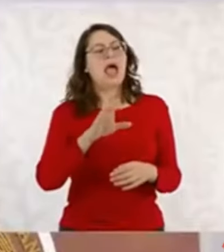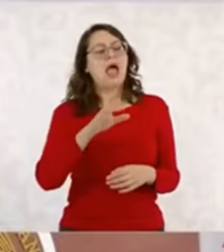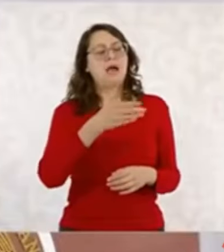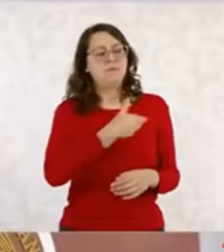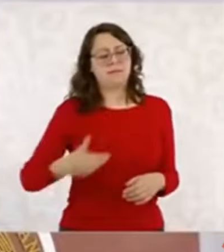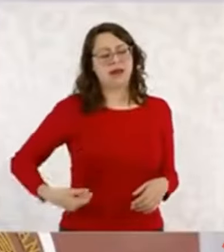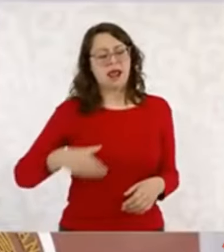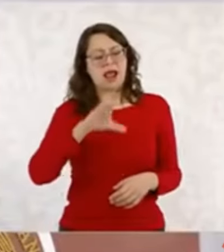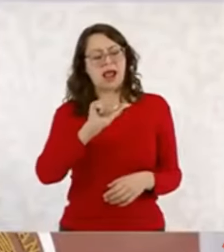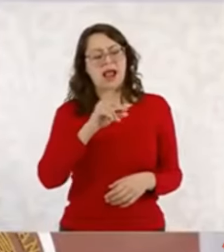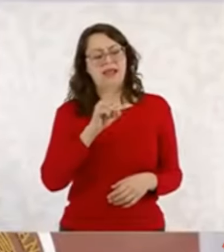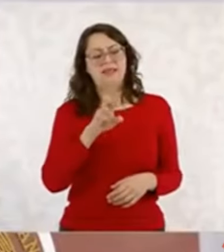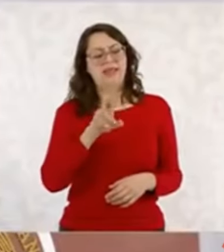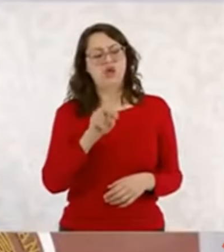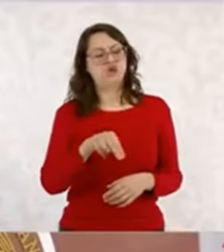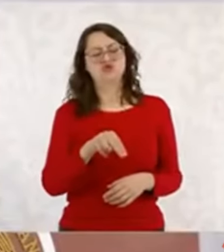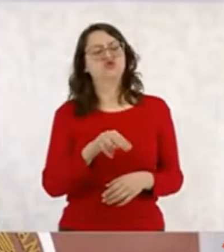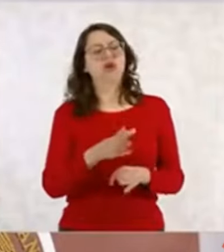la que es más larga.